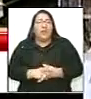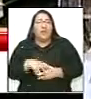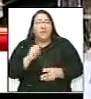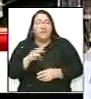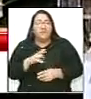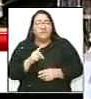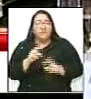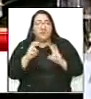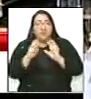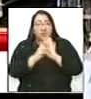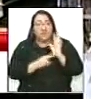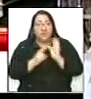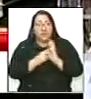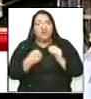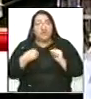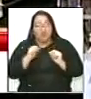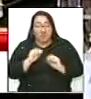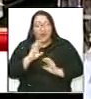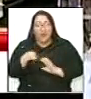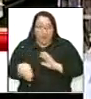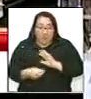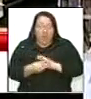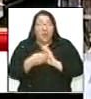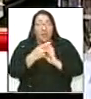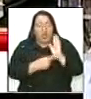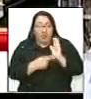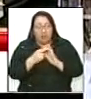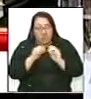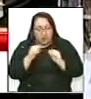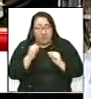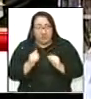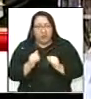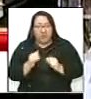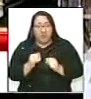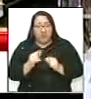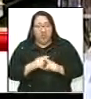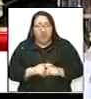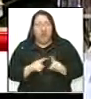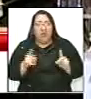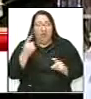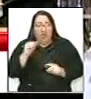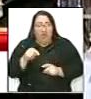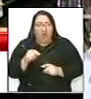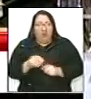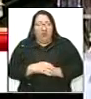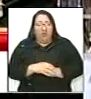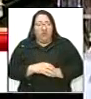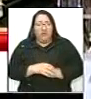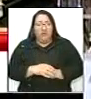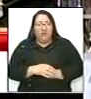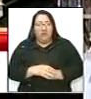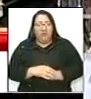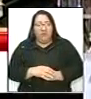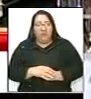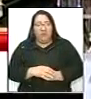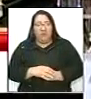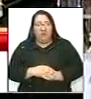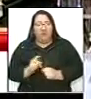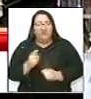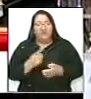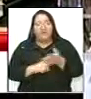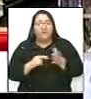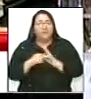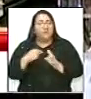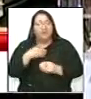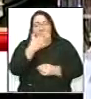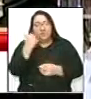cuestión reglamentaria, yo creo que dentro del reglamento sí existe un origen distinto para esta apreciación, sino porque no